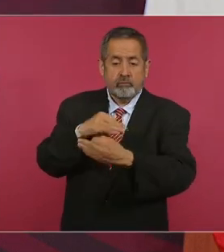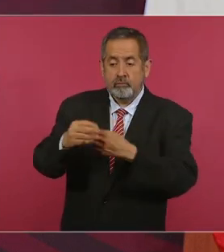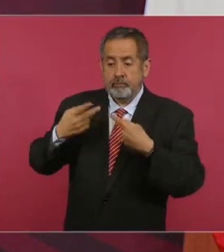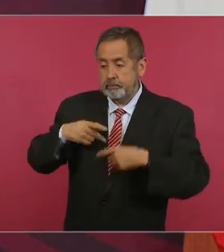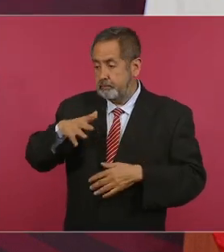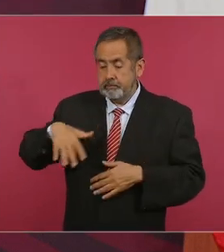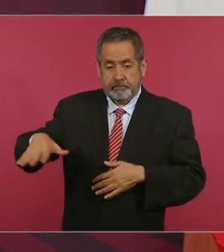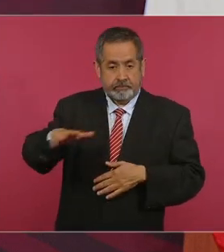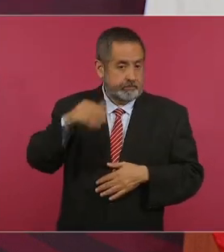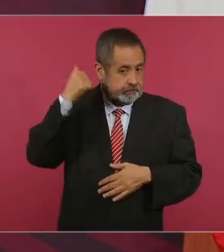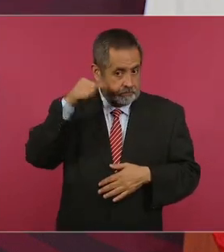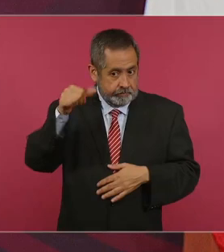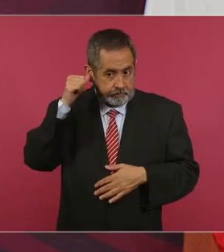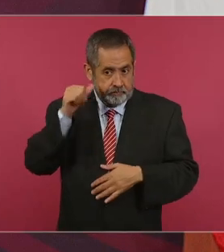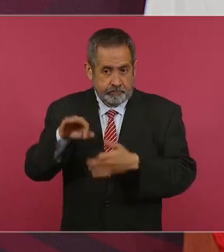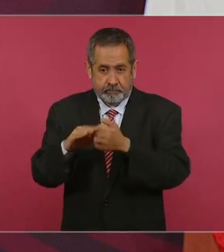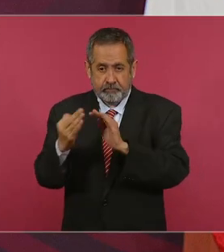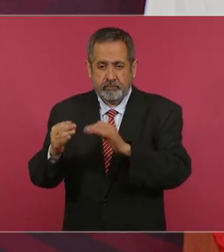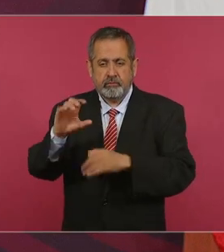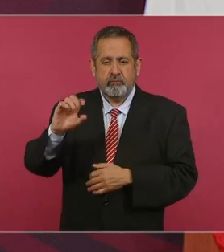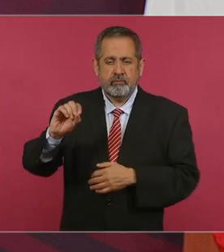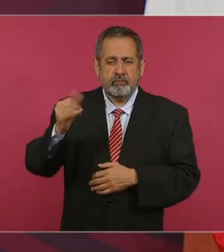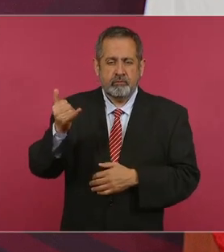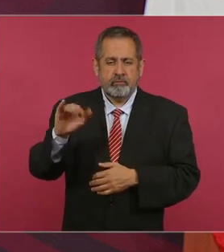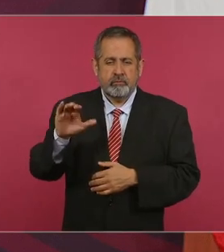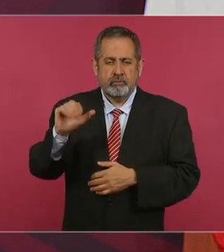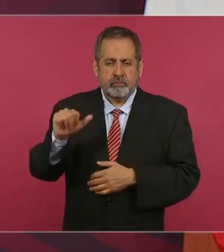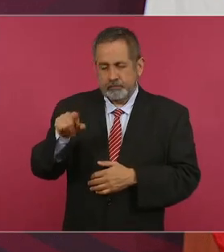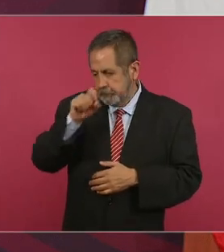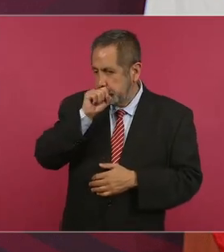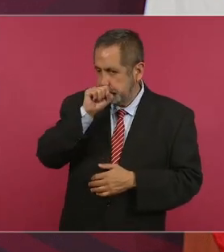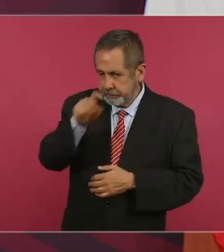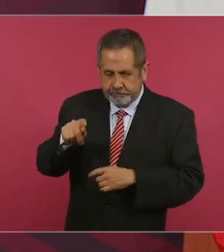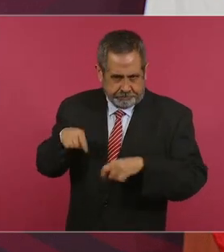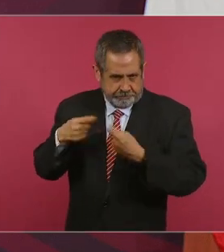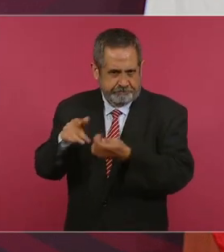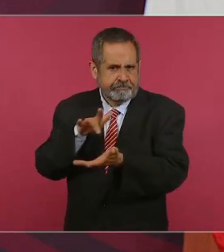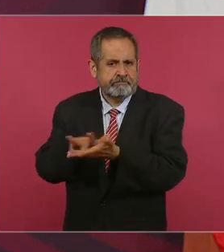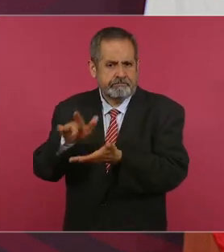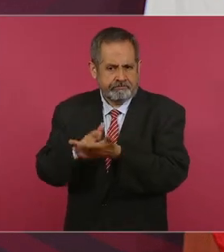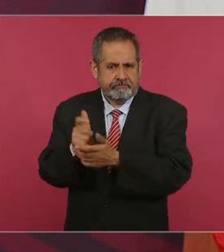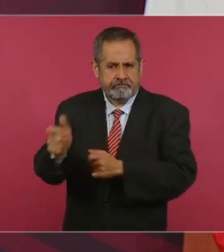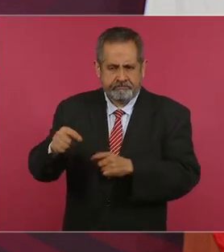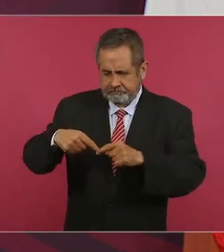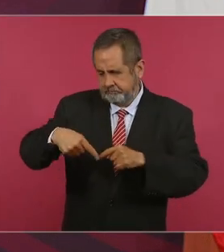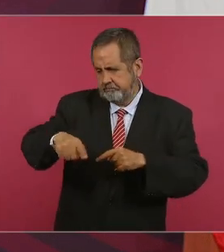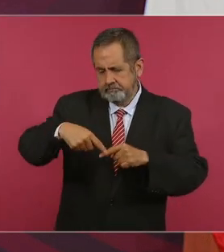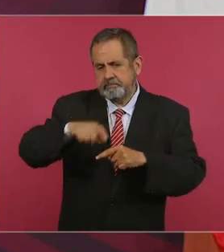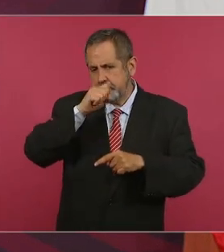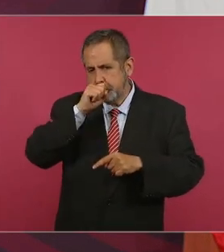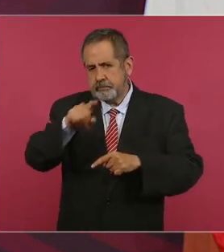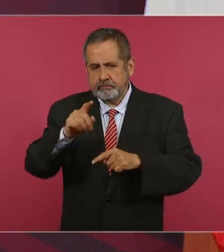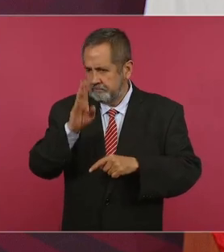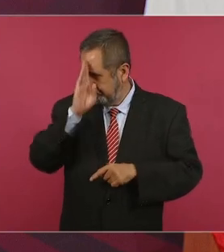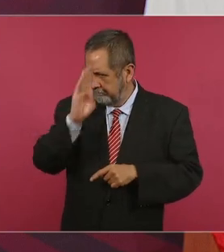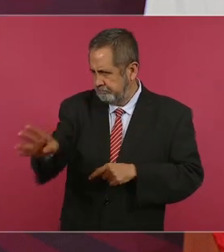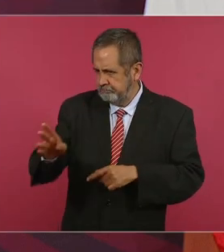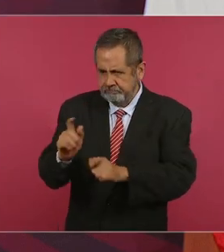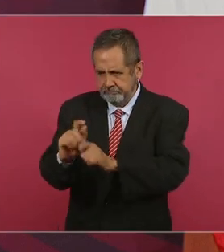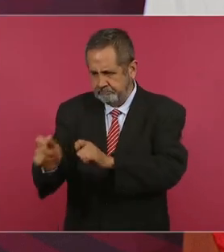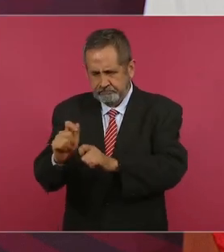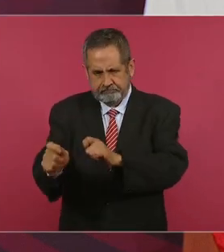pescadores de Acapulco y Coyuca también van a recibir su apoyo directo.